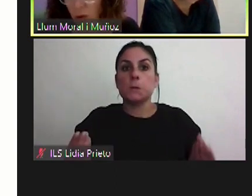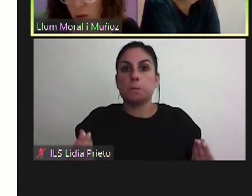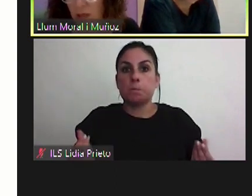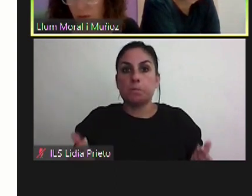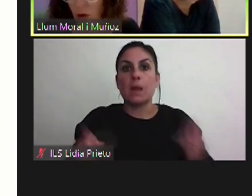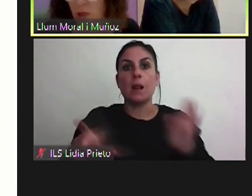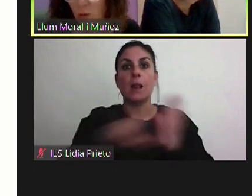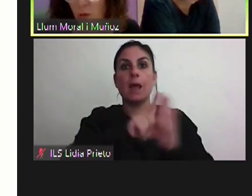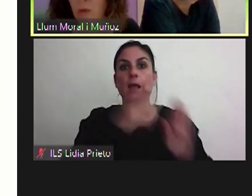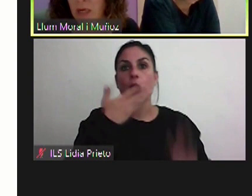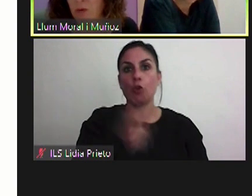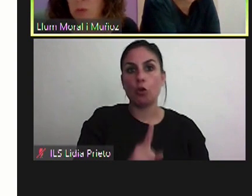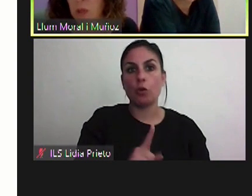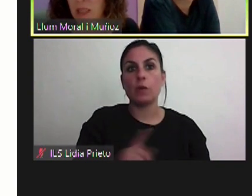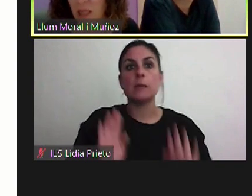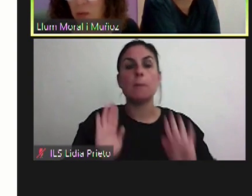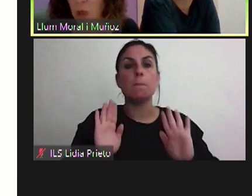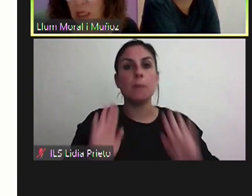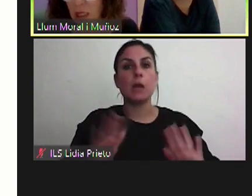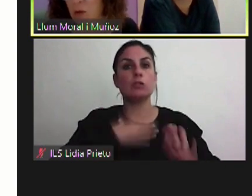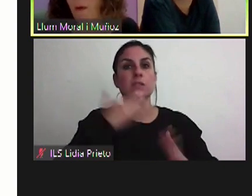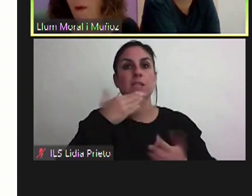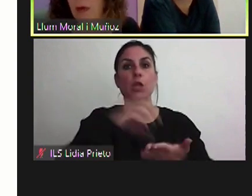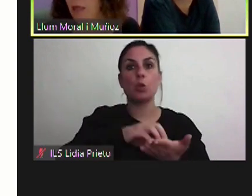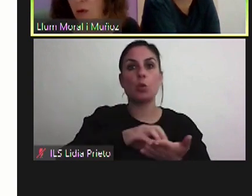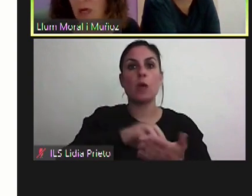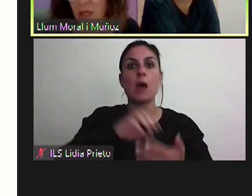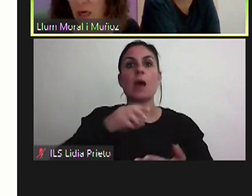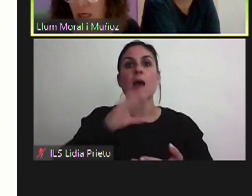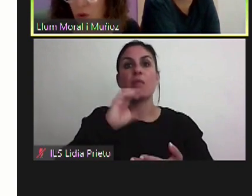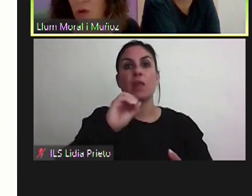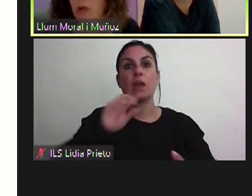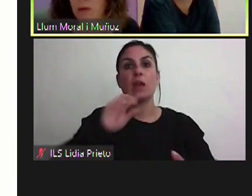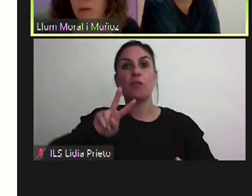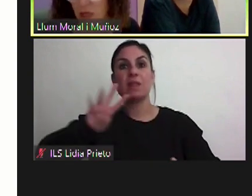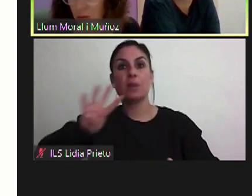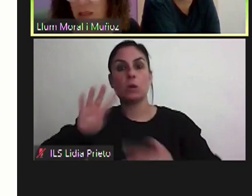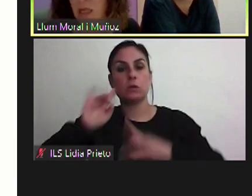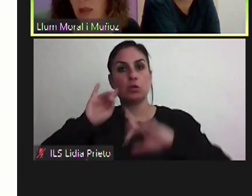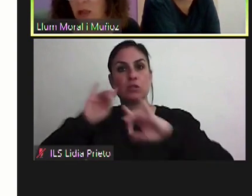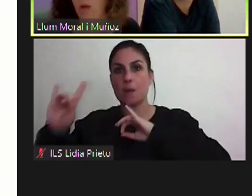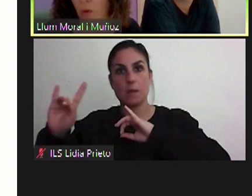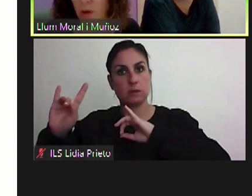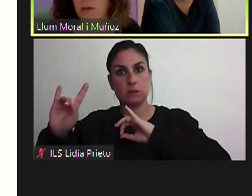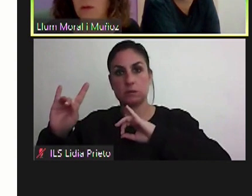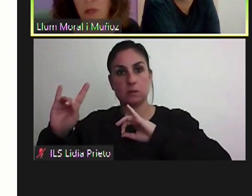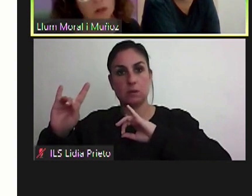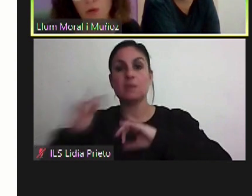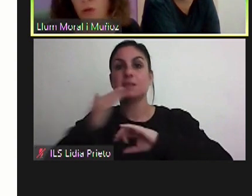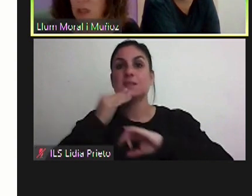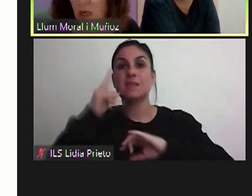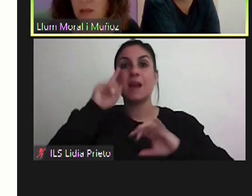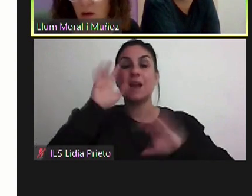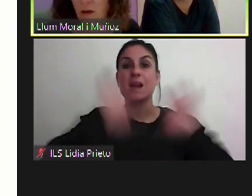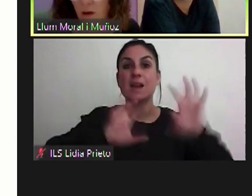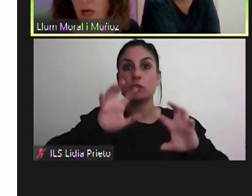ante cualquier duda, 024 para que un especialista te pueda ir diciendo, y ante cualquier riesgo inminente, 112. Esas